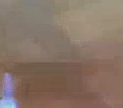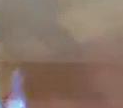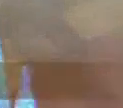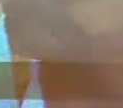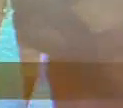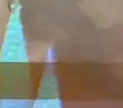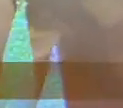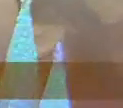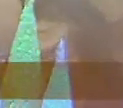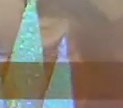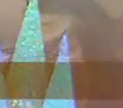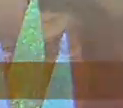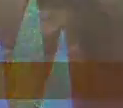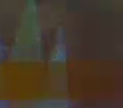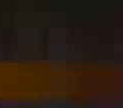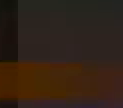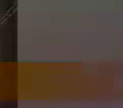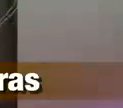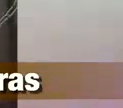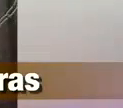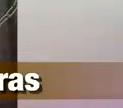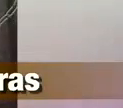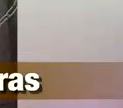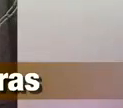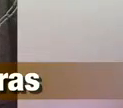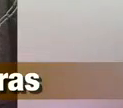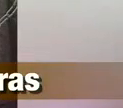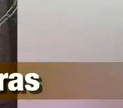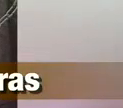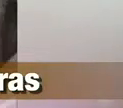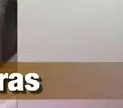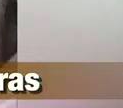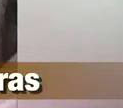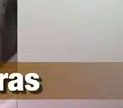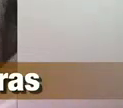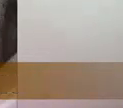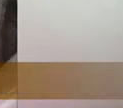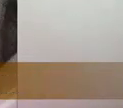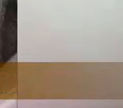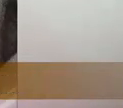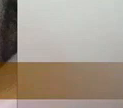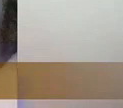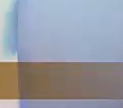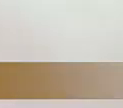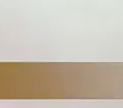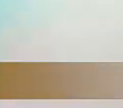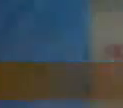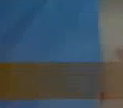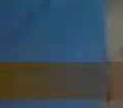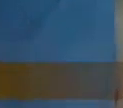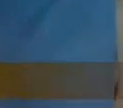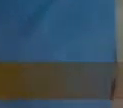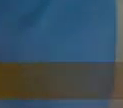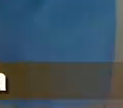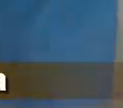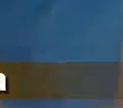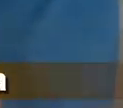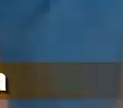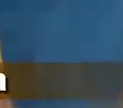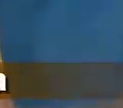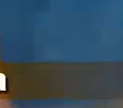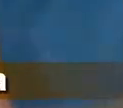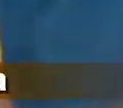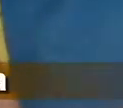Tanto me exigí que la luz me puso oscuras para descubrir que la